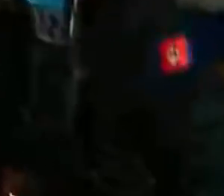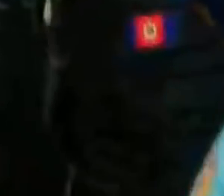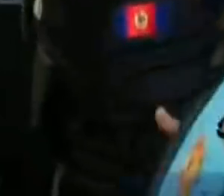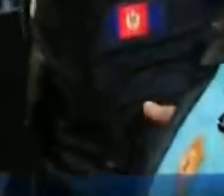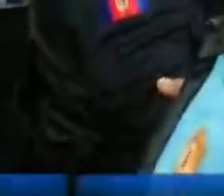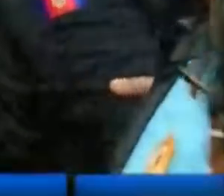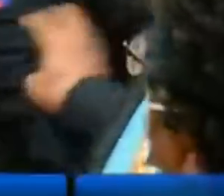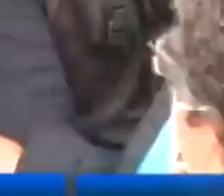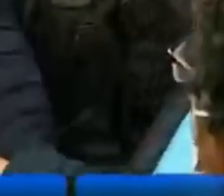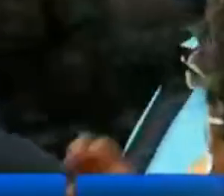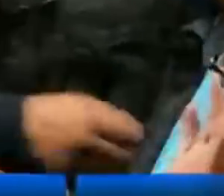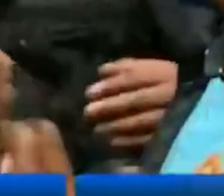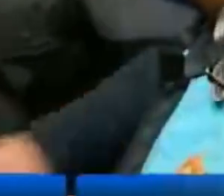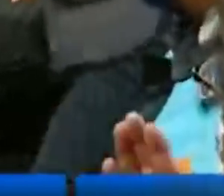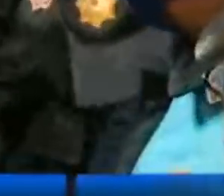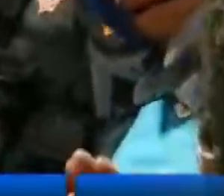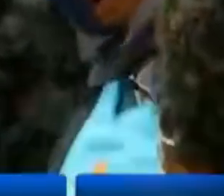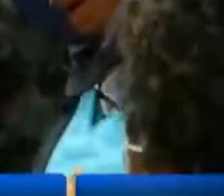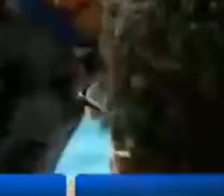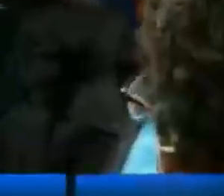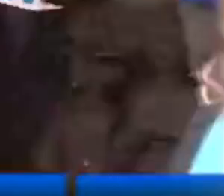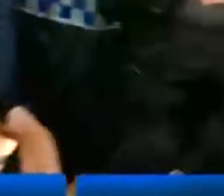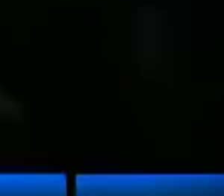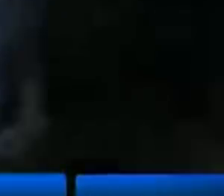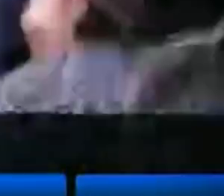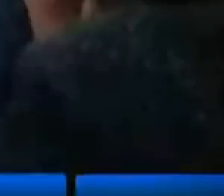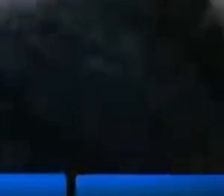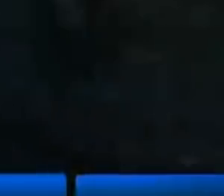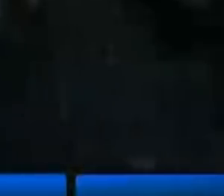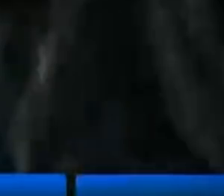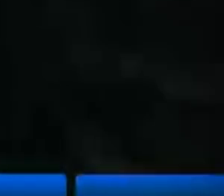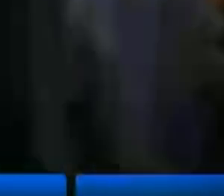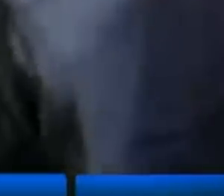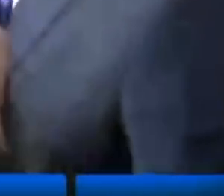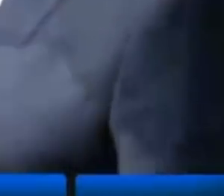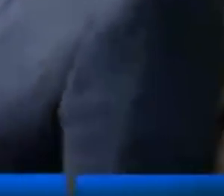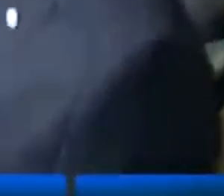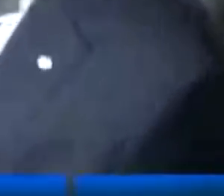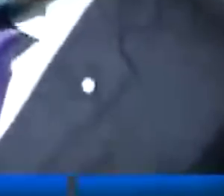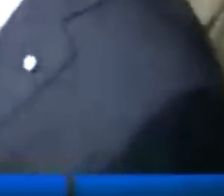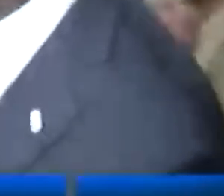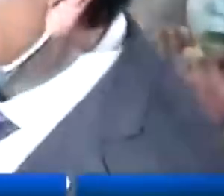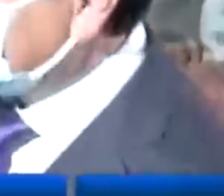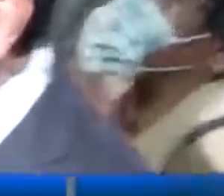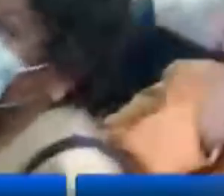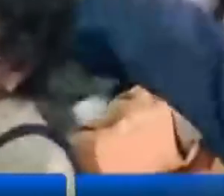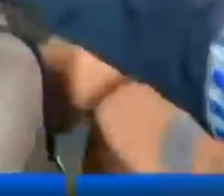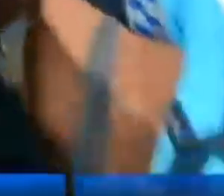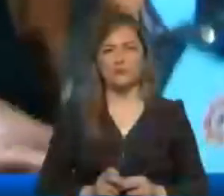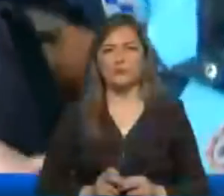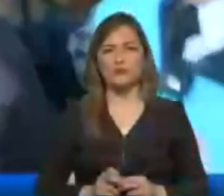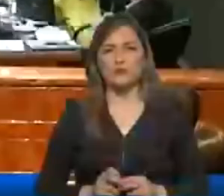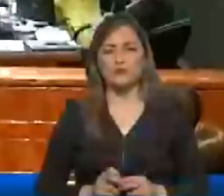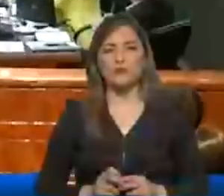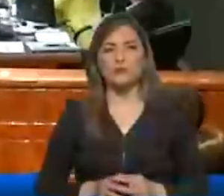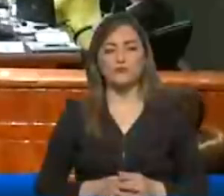El alcalde de Quito, Jorge Yunda, fue removido este miércoles por el Consejo Metropolitano al considerar que incumplió con sus funciones en